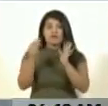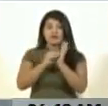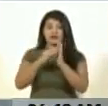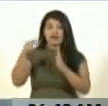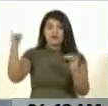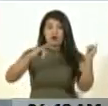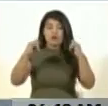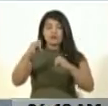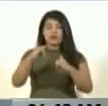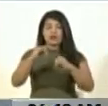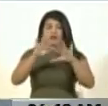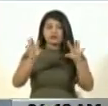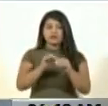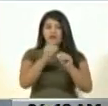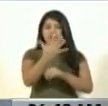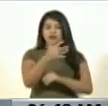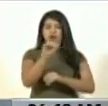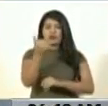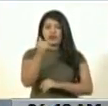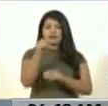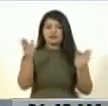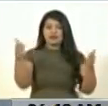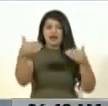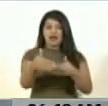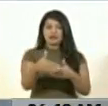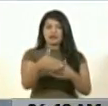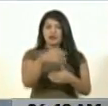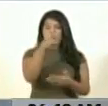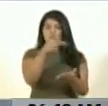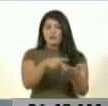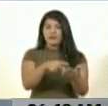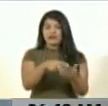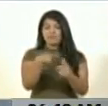a 510 cajas de billetes entre 2.000